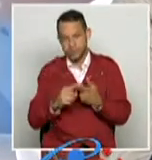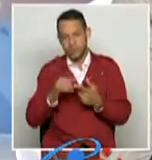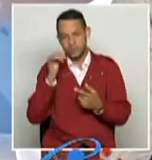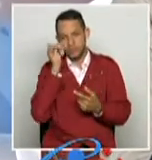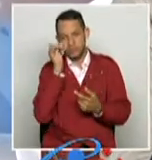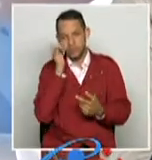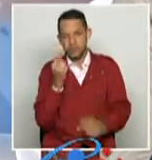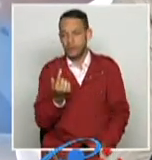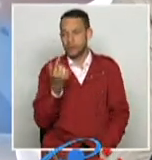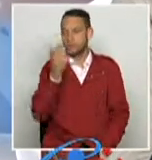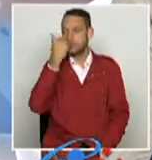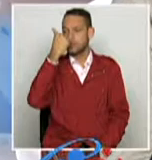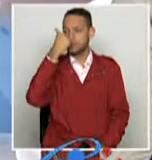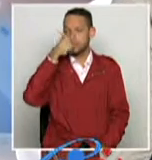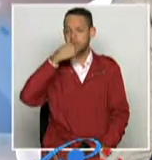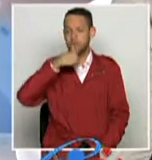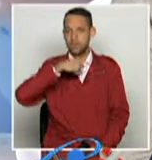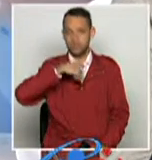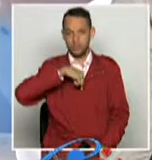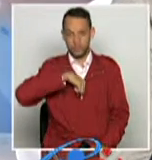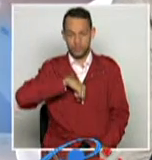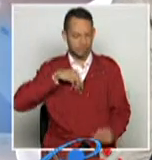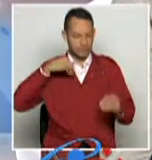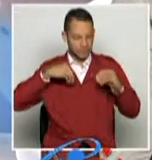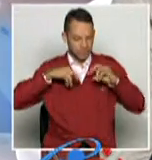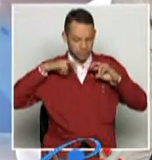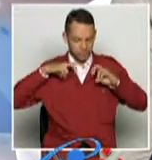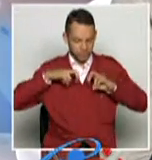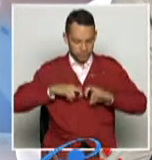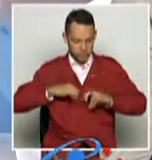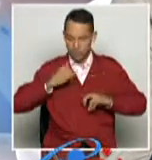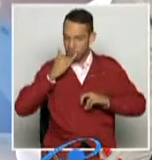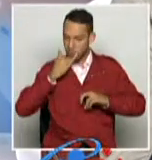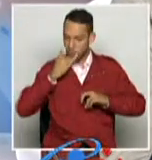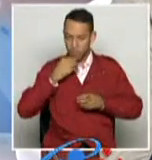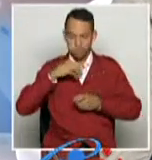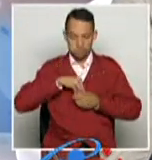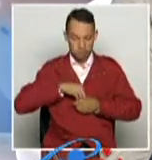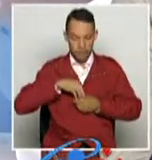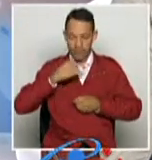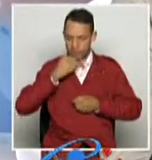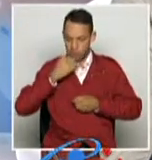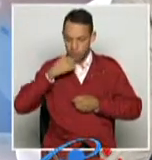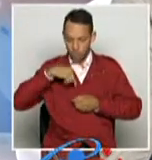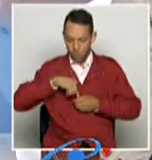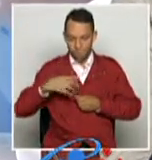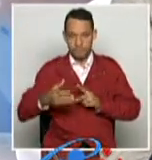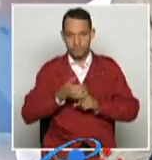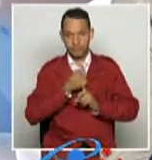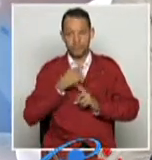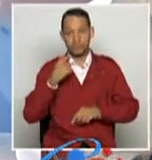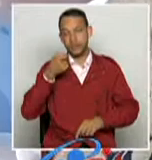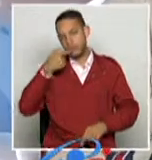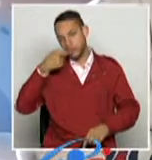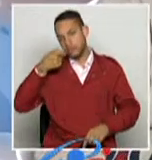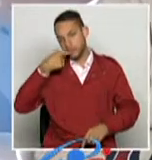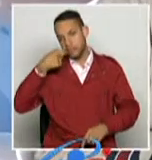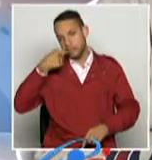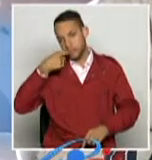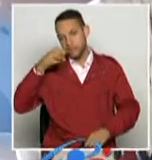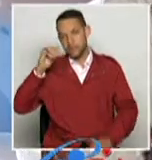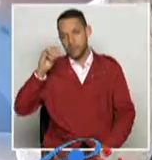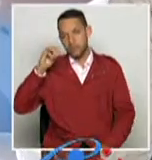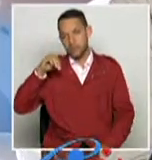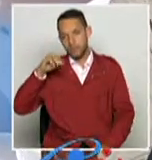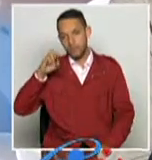mandar muchos exámenes para uno mirar qué está pasando, porque muchas personas están tomando omeprazolina, ranitidina para un dolor